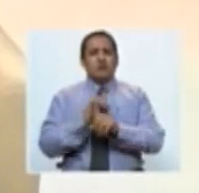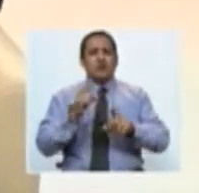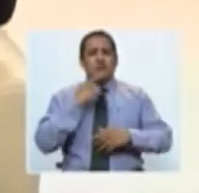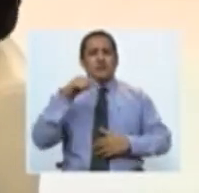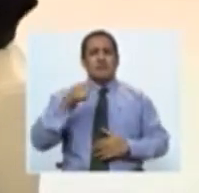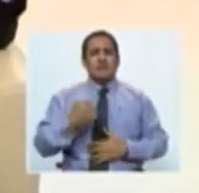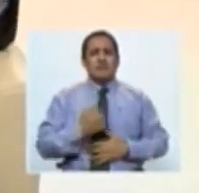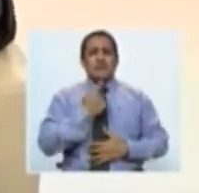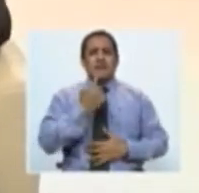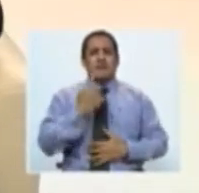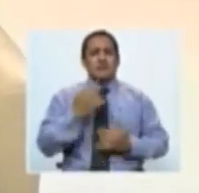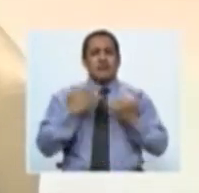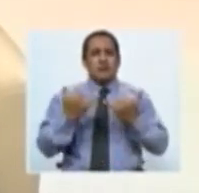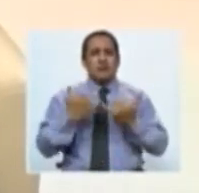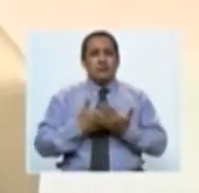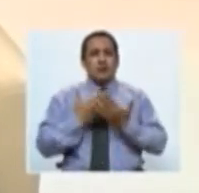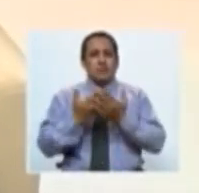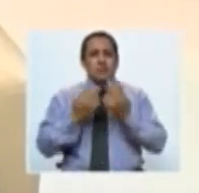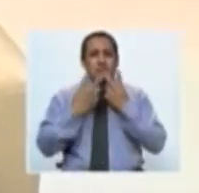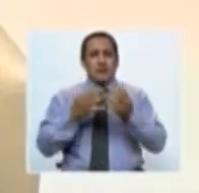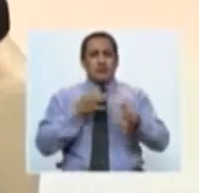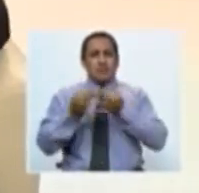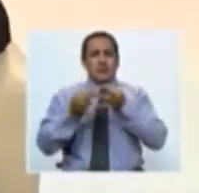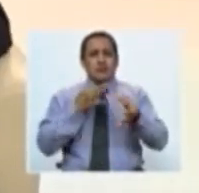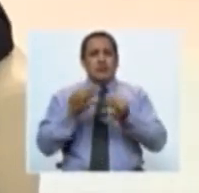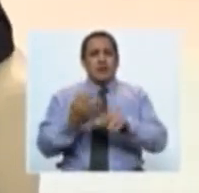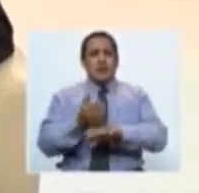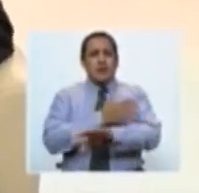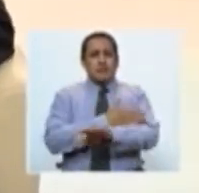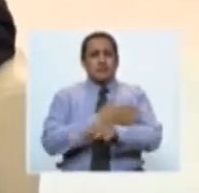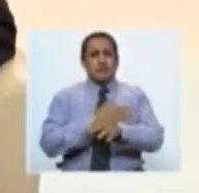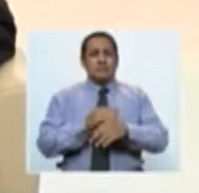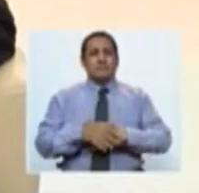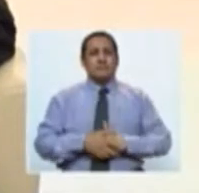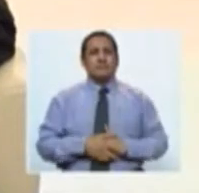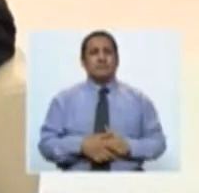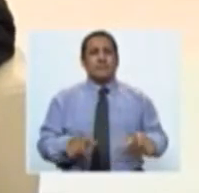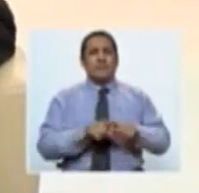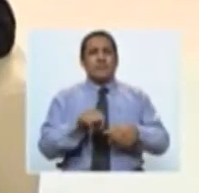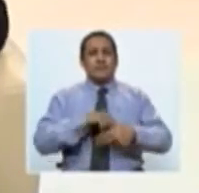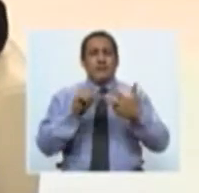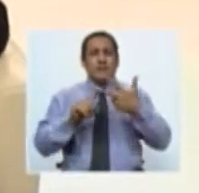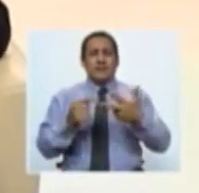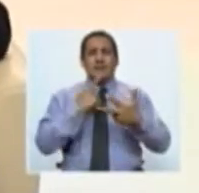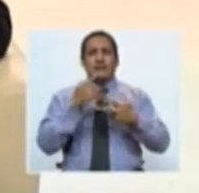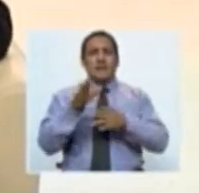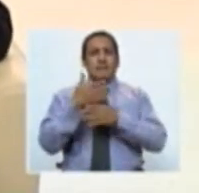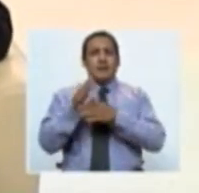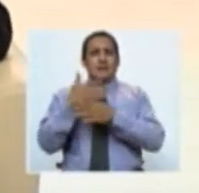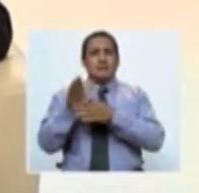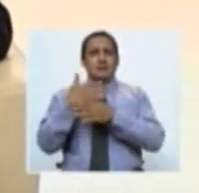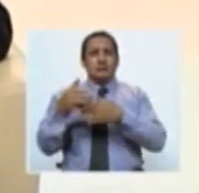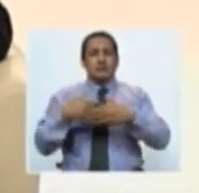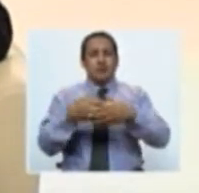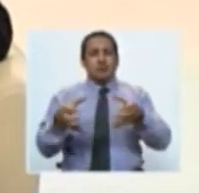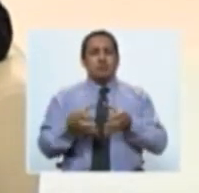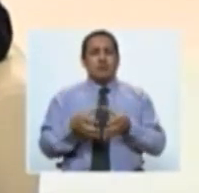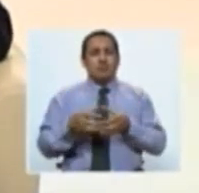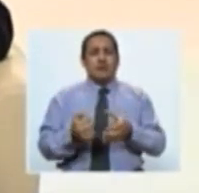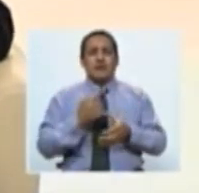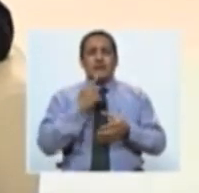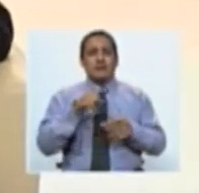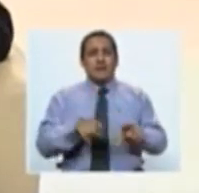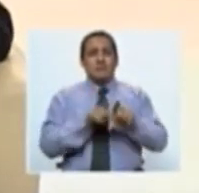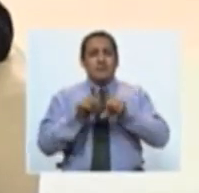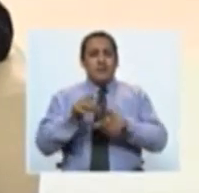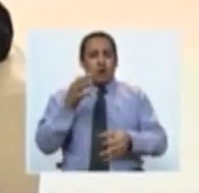no necesariamente es estas evaluaciones a las que se refiere la ley originalmente. Y hay un tercer punto que es la participación gremial, porque